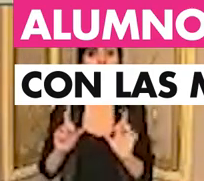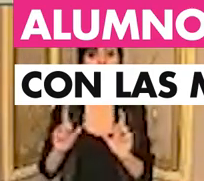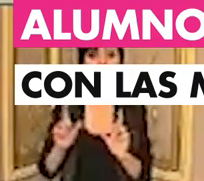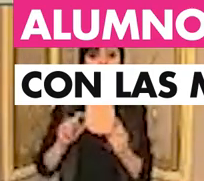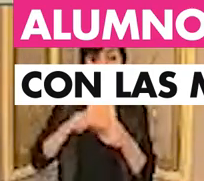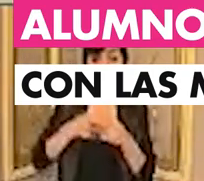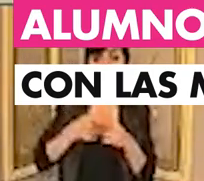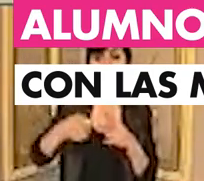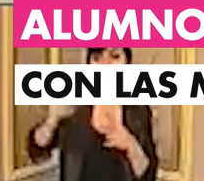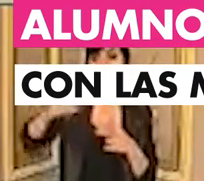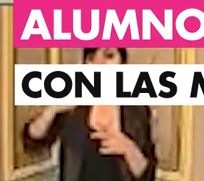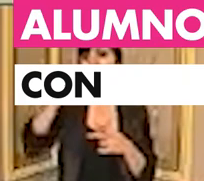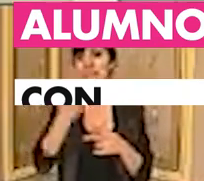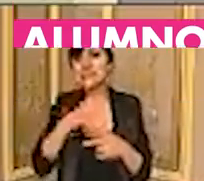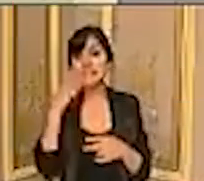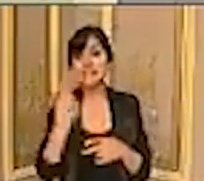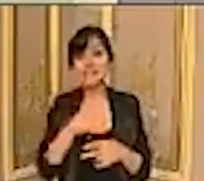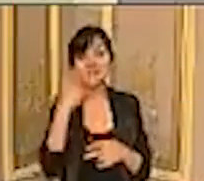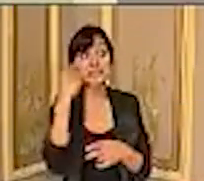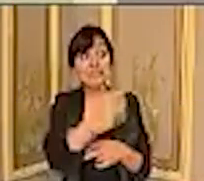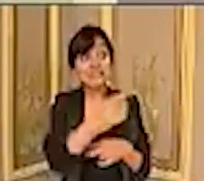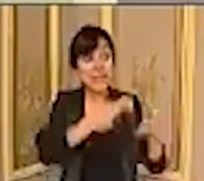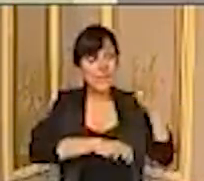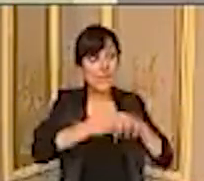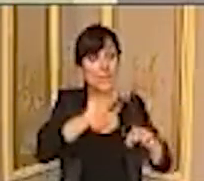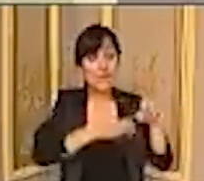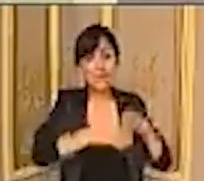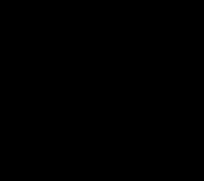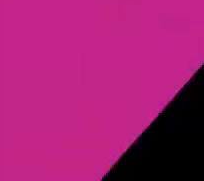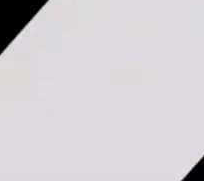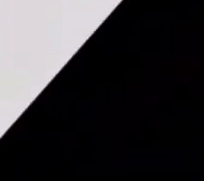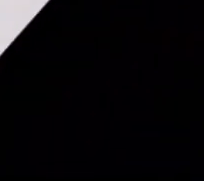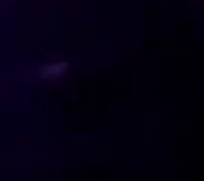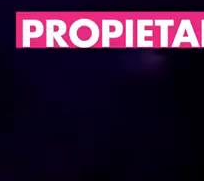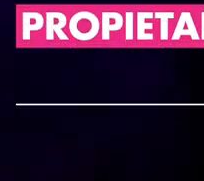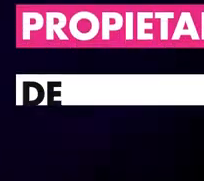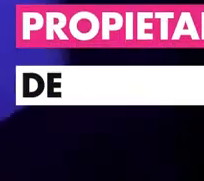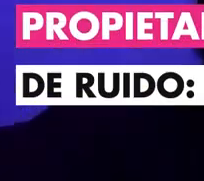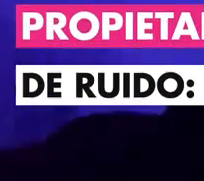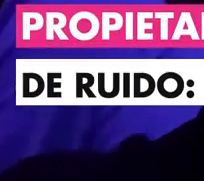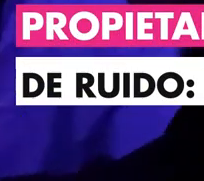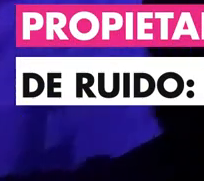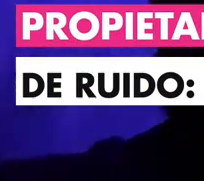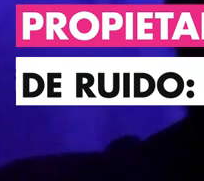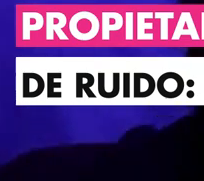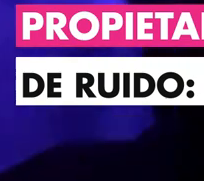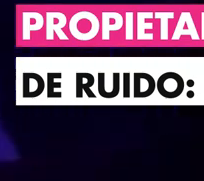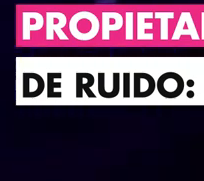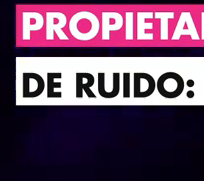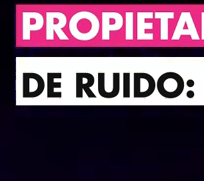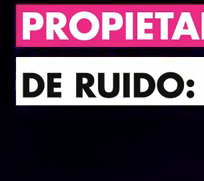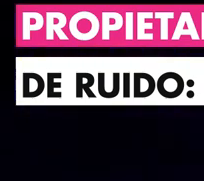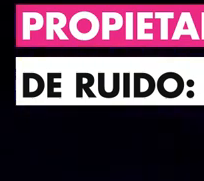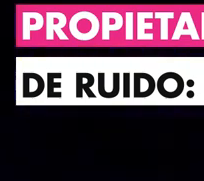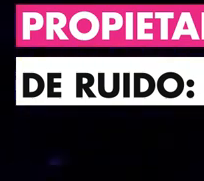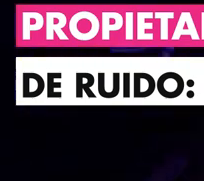de dichas materias para el próximo ciclo escolar. Pese a ser un requisito, hasta el momento ningún